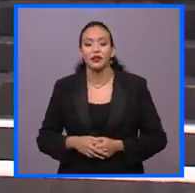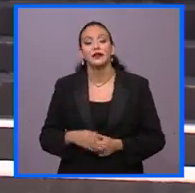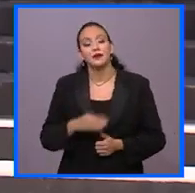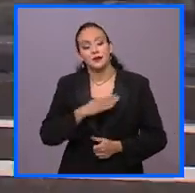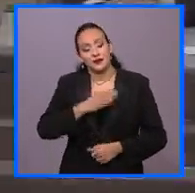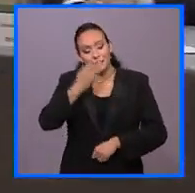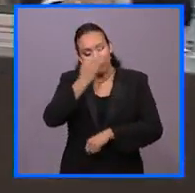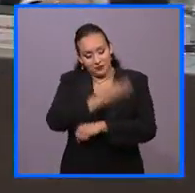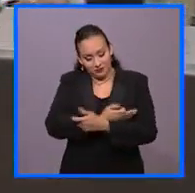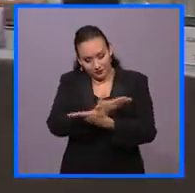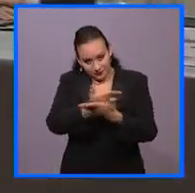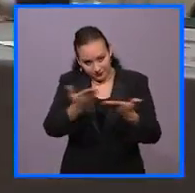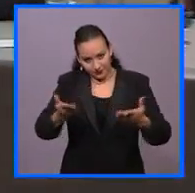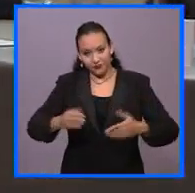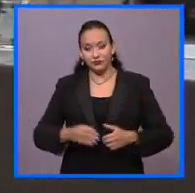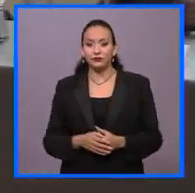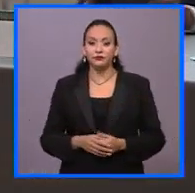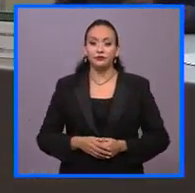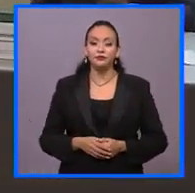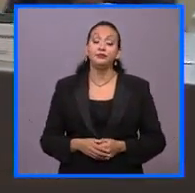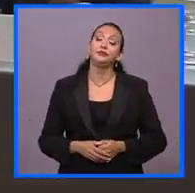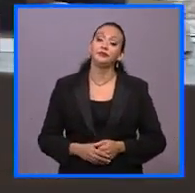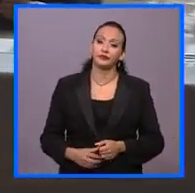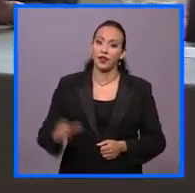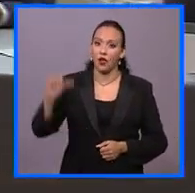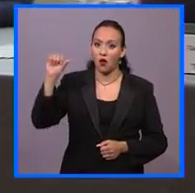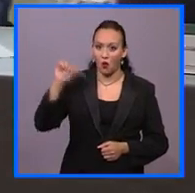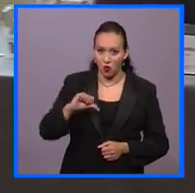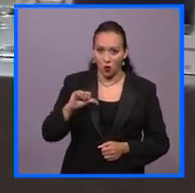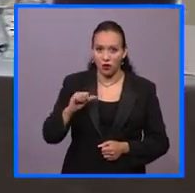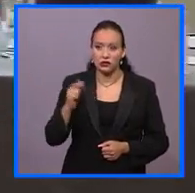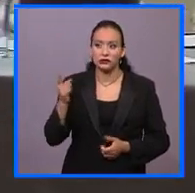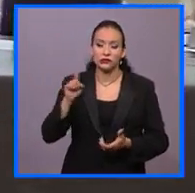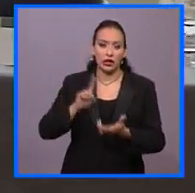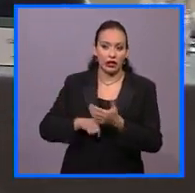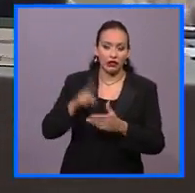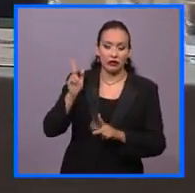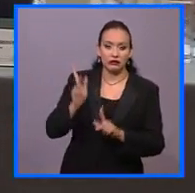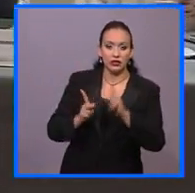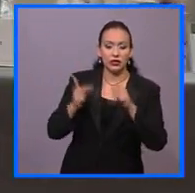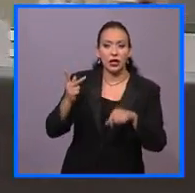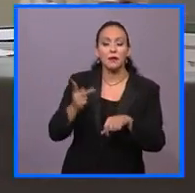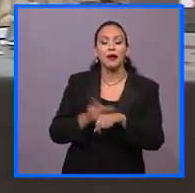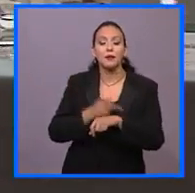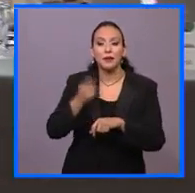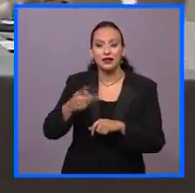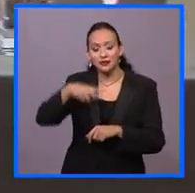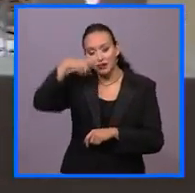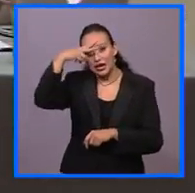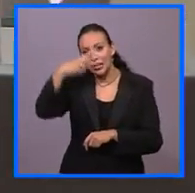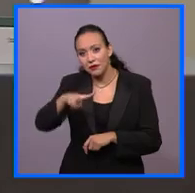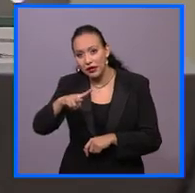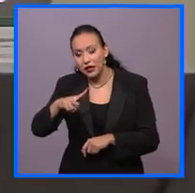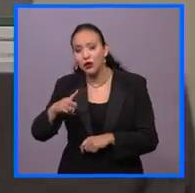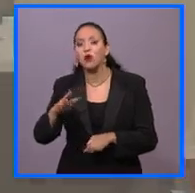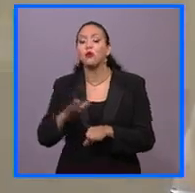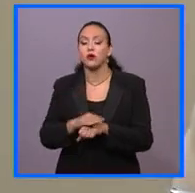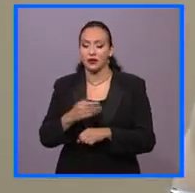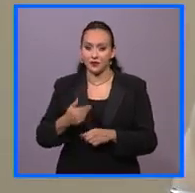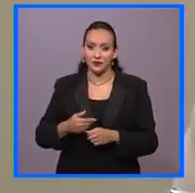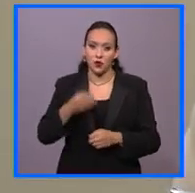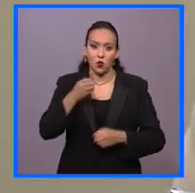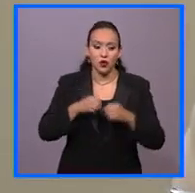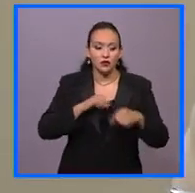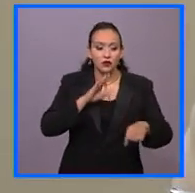buenas tardes para todos. Hoy están en juego los precedentes en México y en un dilema el juicio de